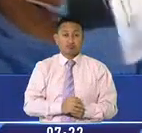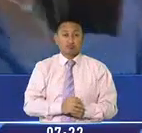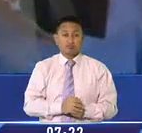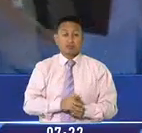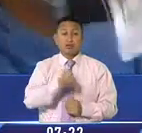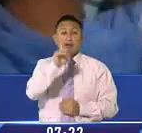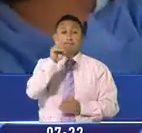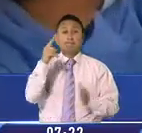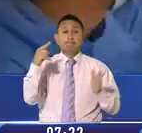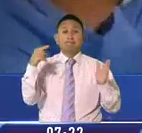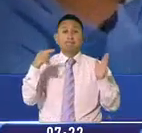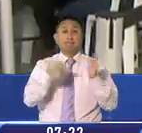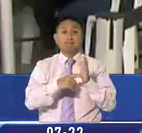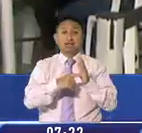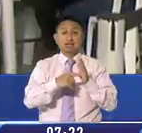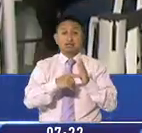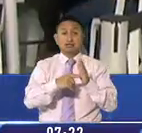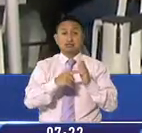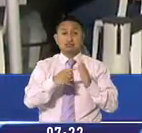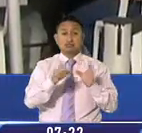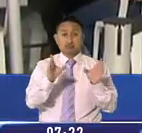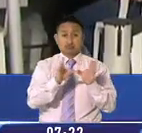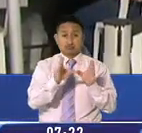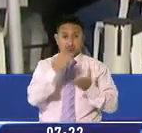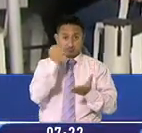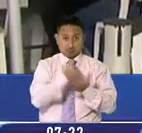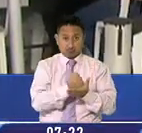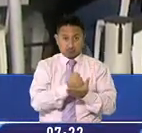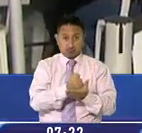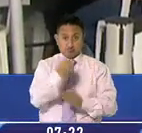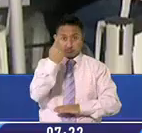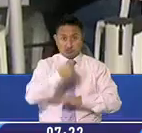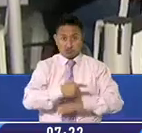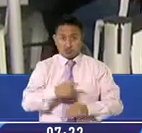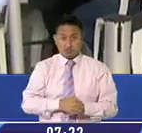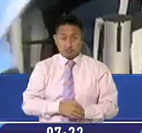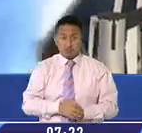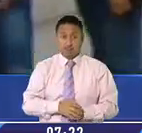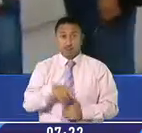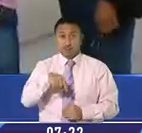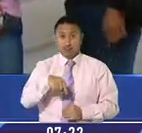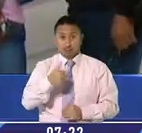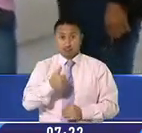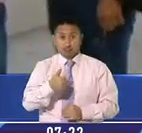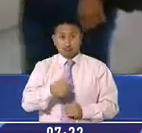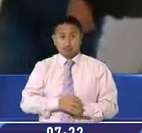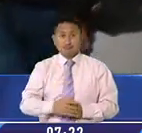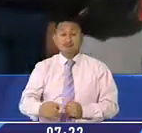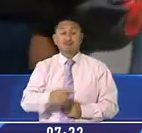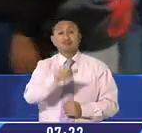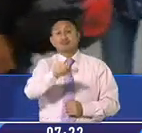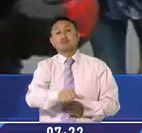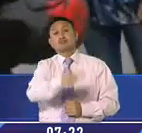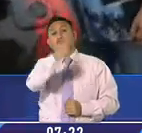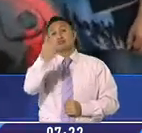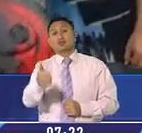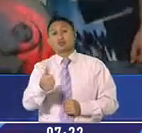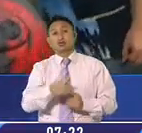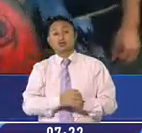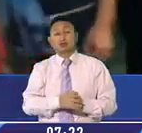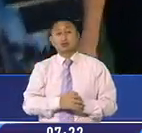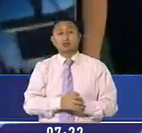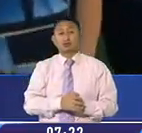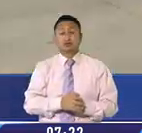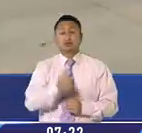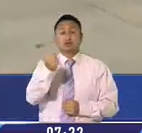día. Mientras acá la atención fluía, en el centro médico de la Marta de Roldós continuaban la